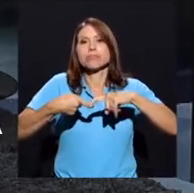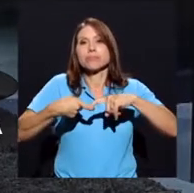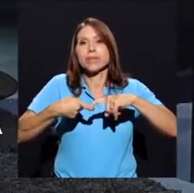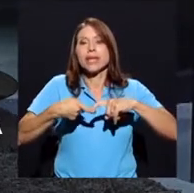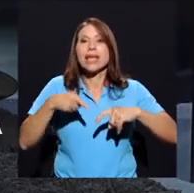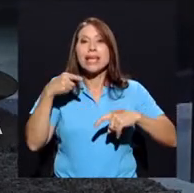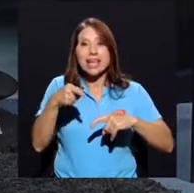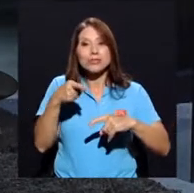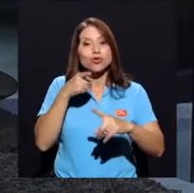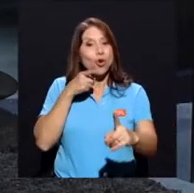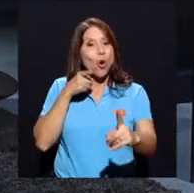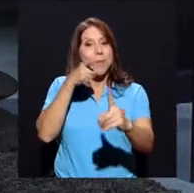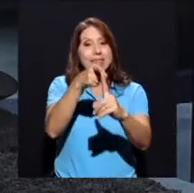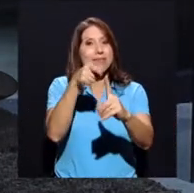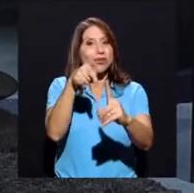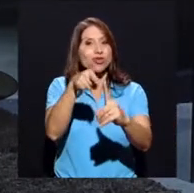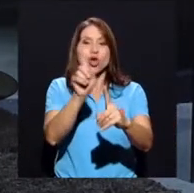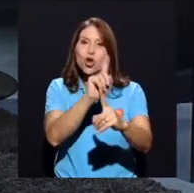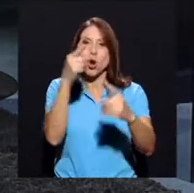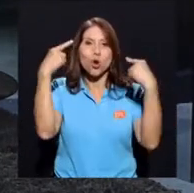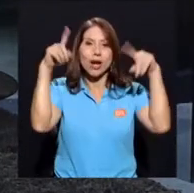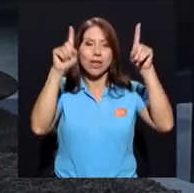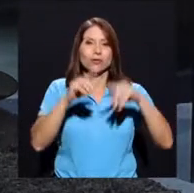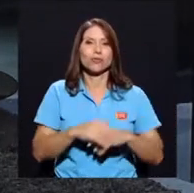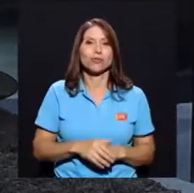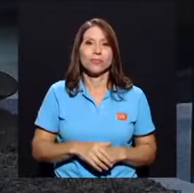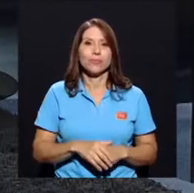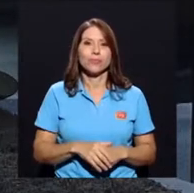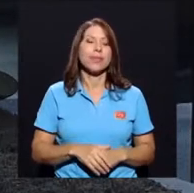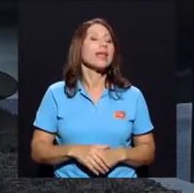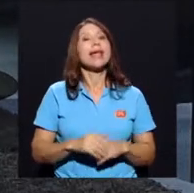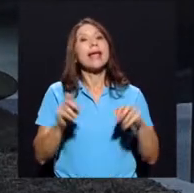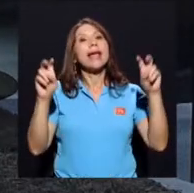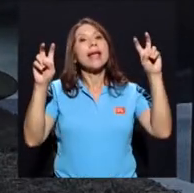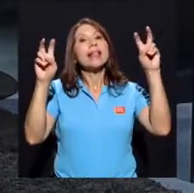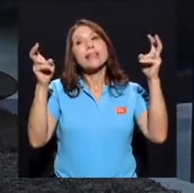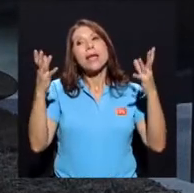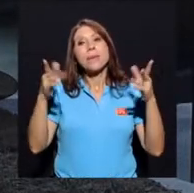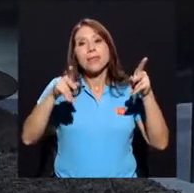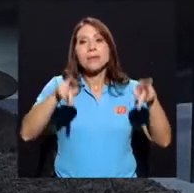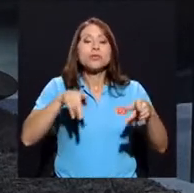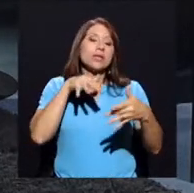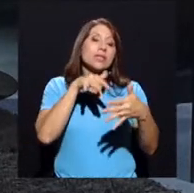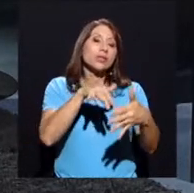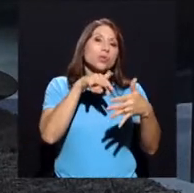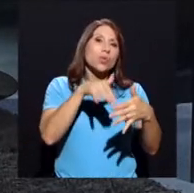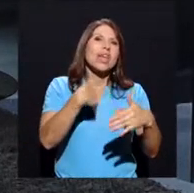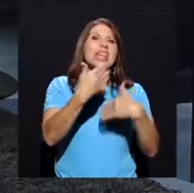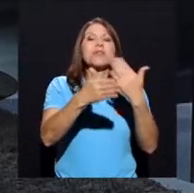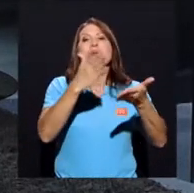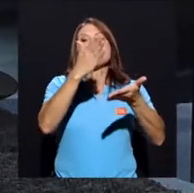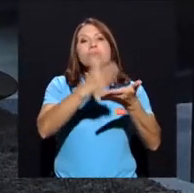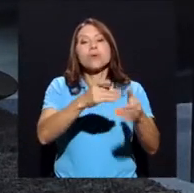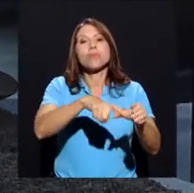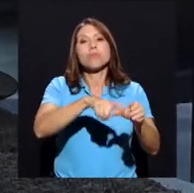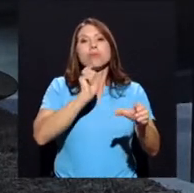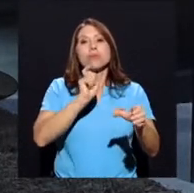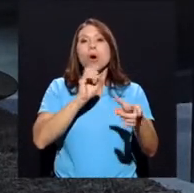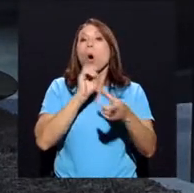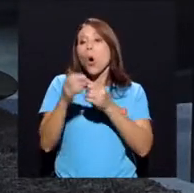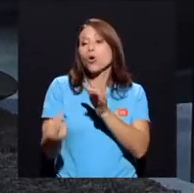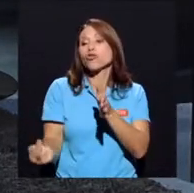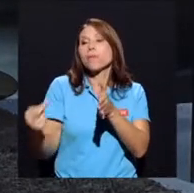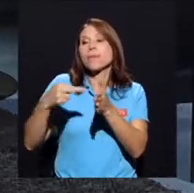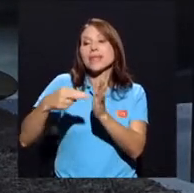objetivos no logrados el tema de sesión y la repetición se redujo eso es importante